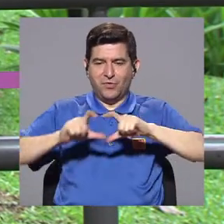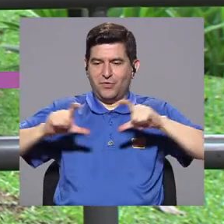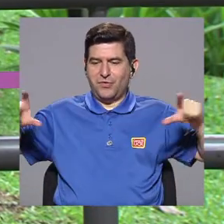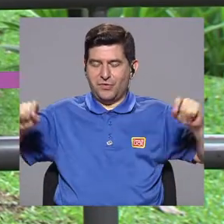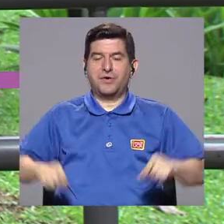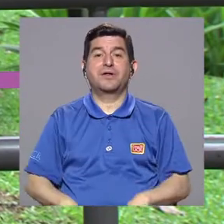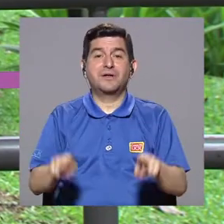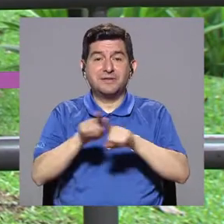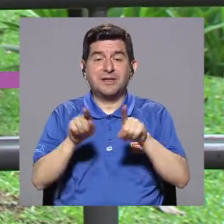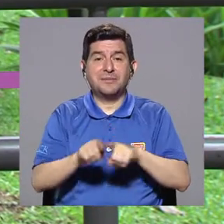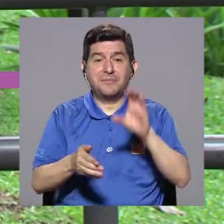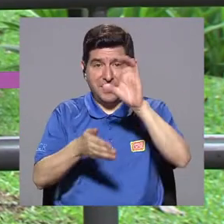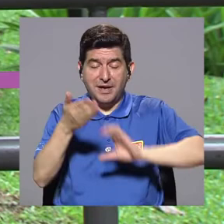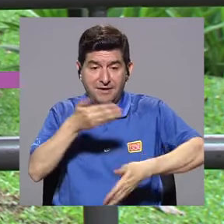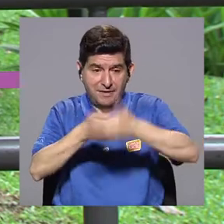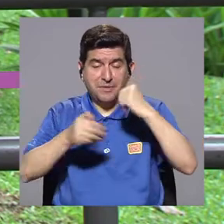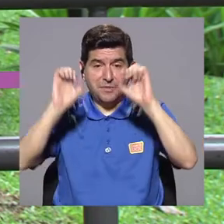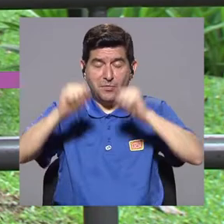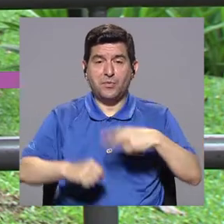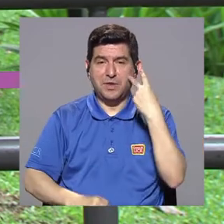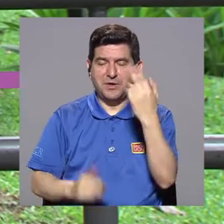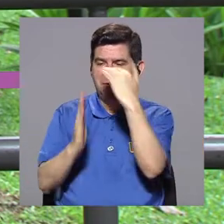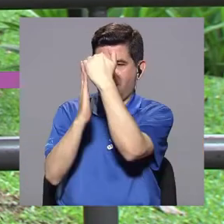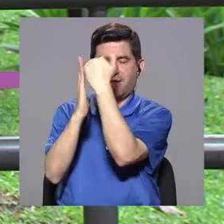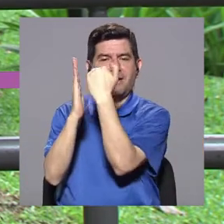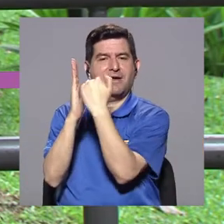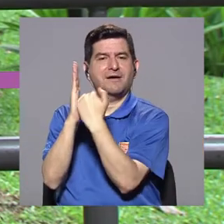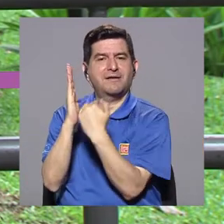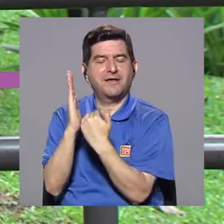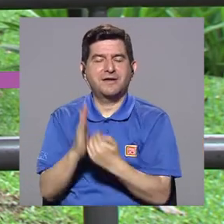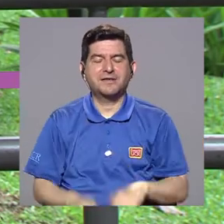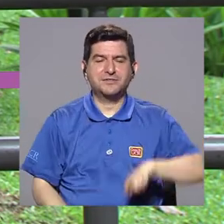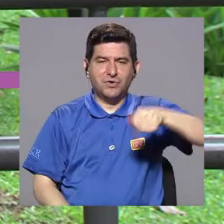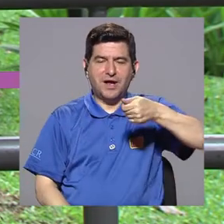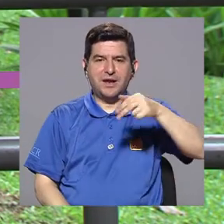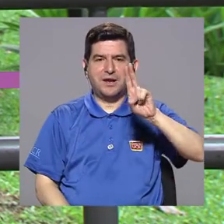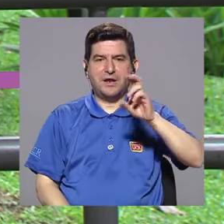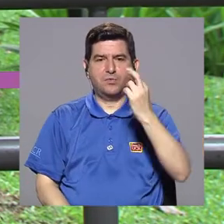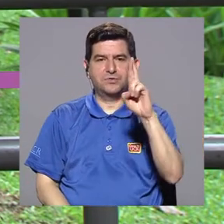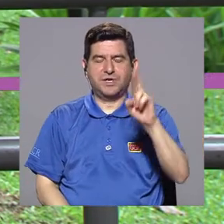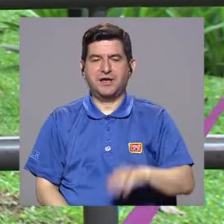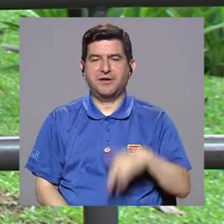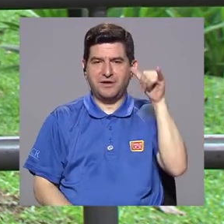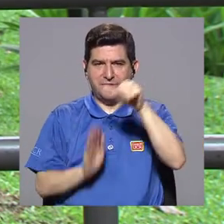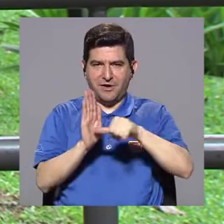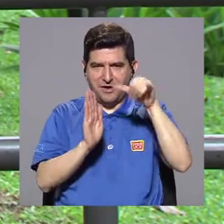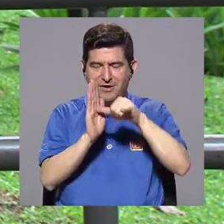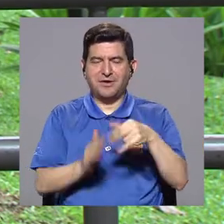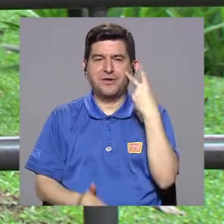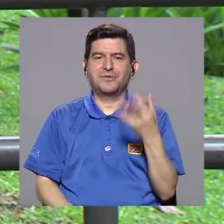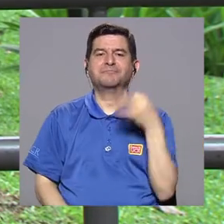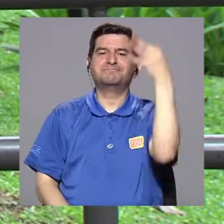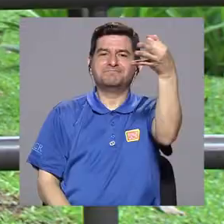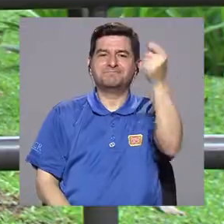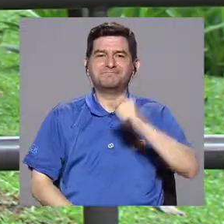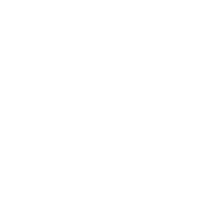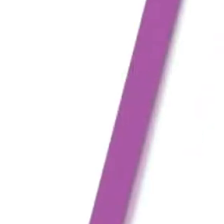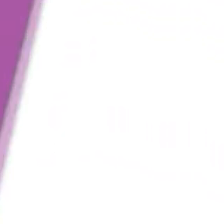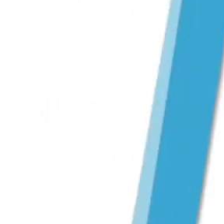@vivirmejorucr y repase nuestros capítulos anteriores en la lista de reproducción de Canal UCR en YouTube. Hasta pronto.